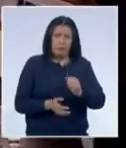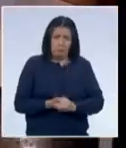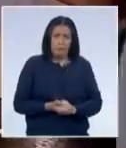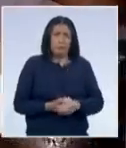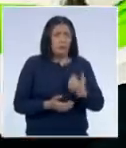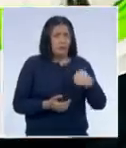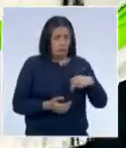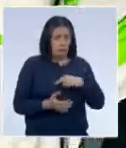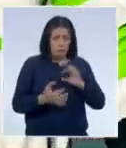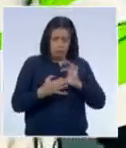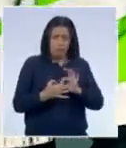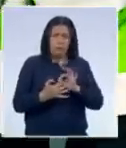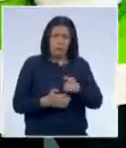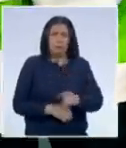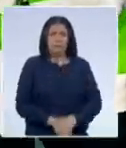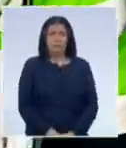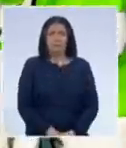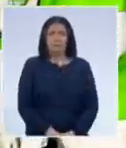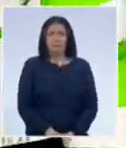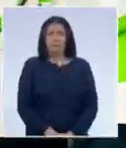estamos contigo